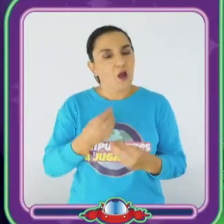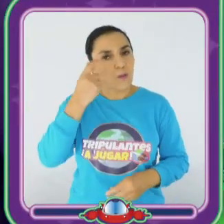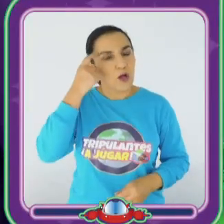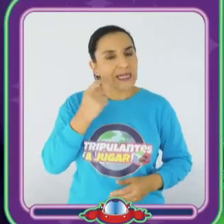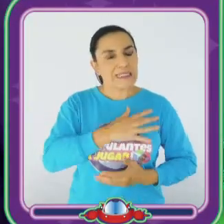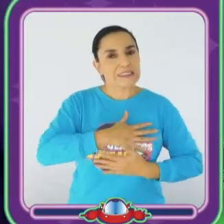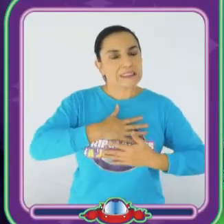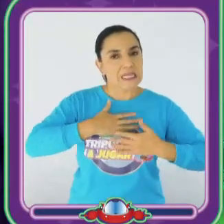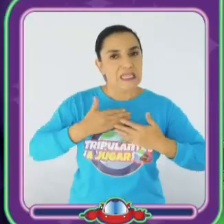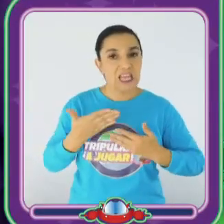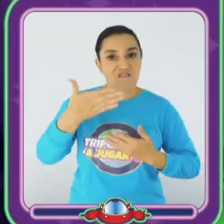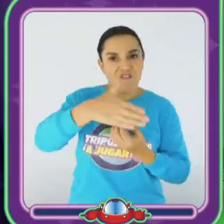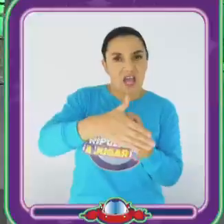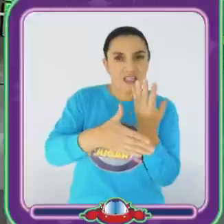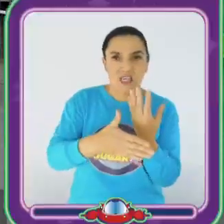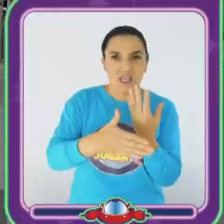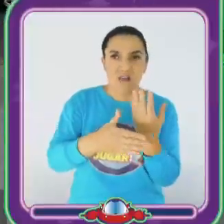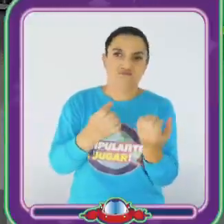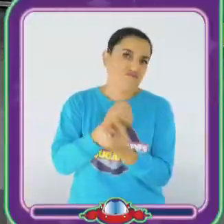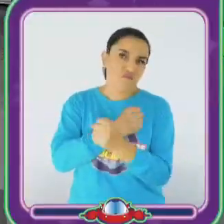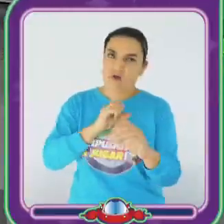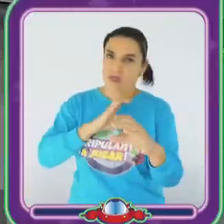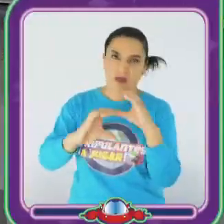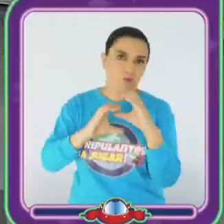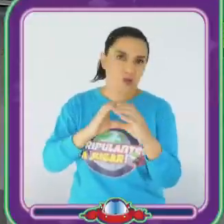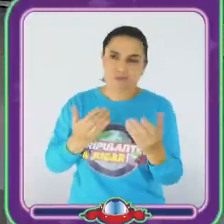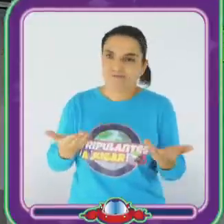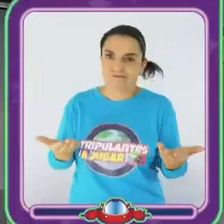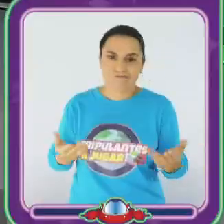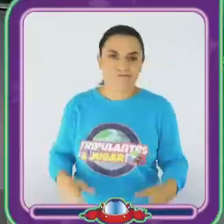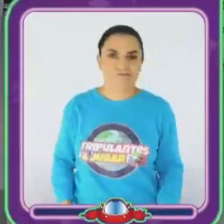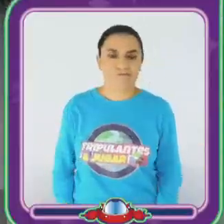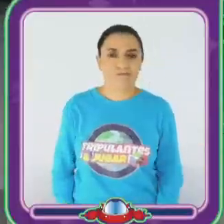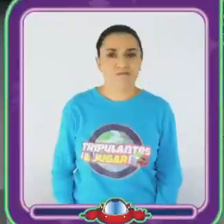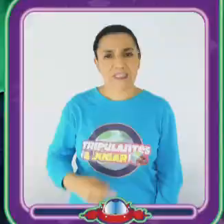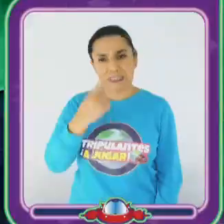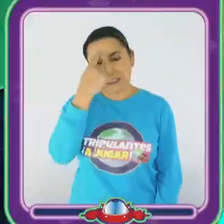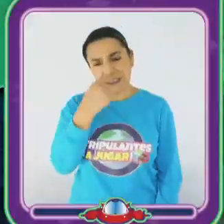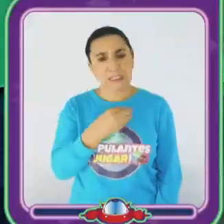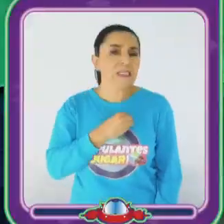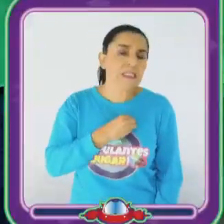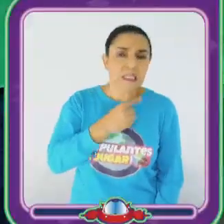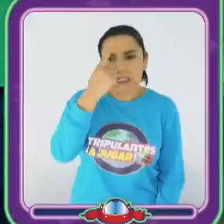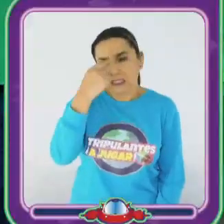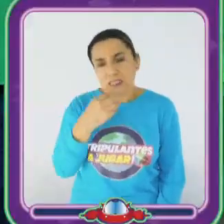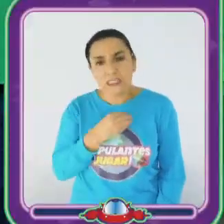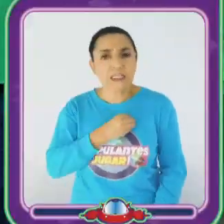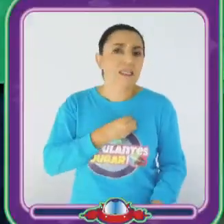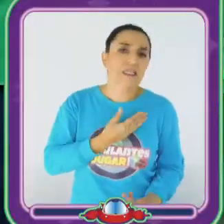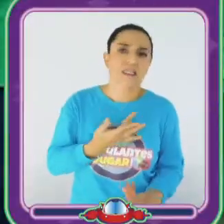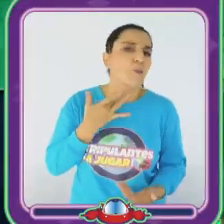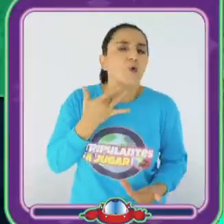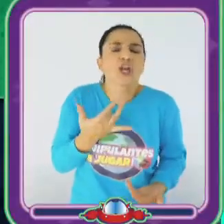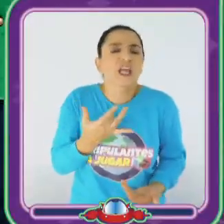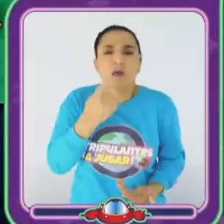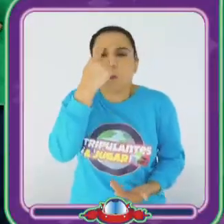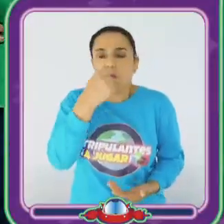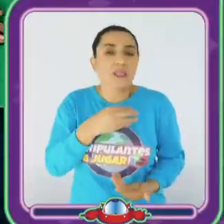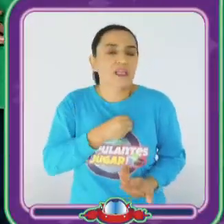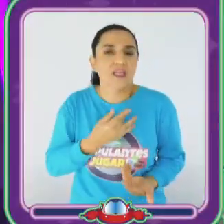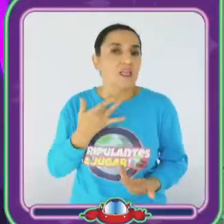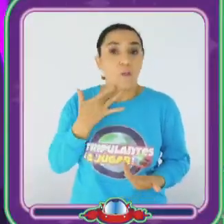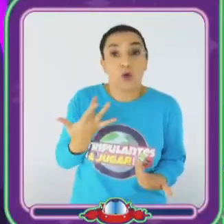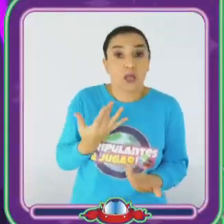¿Cómo creen que se sienten las ballenas? ¿Por qué no se pueden comunicar? Muy tristes. ¿Por qué se